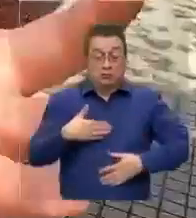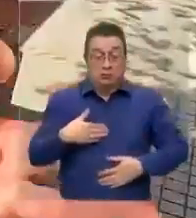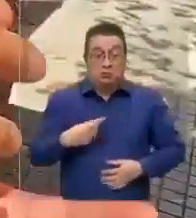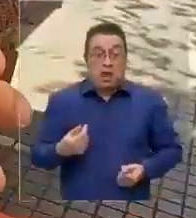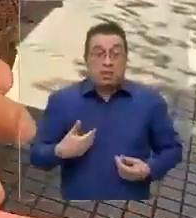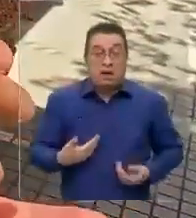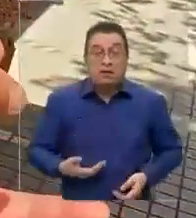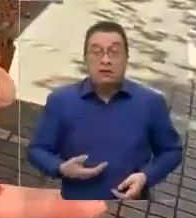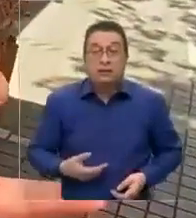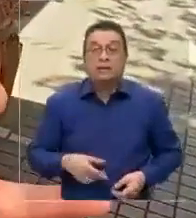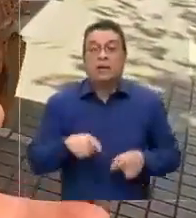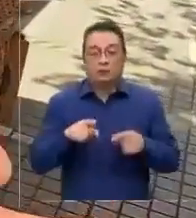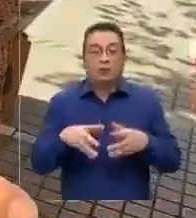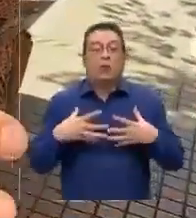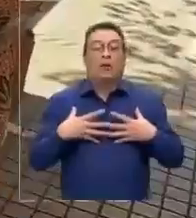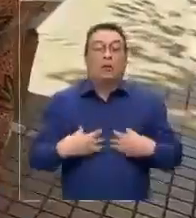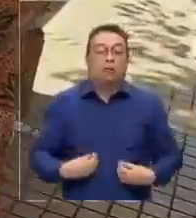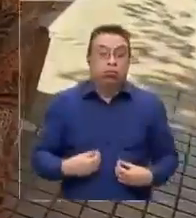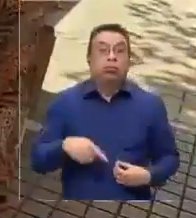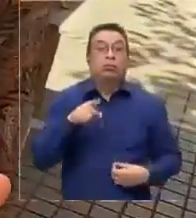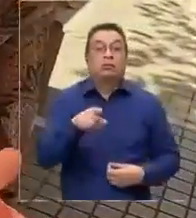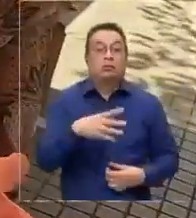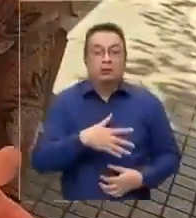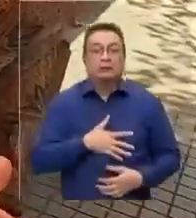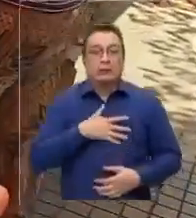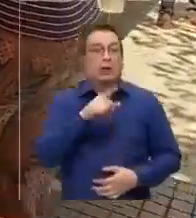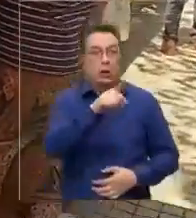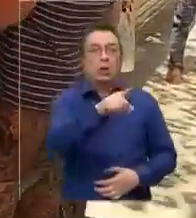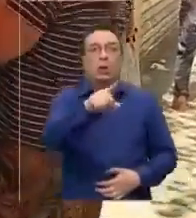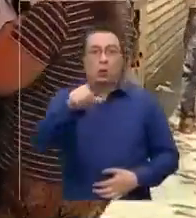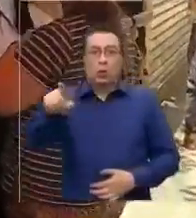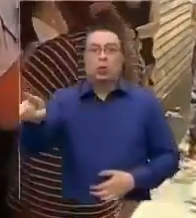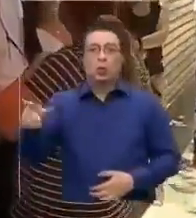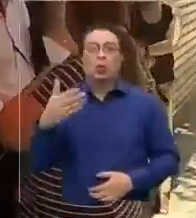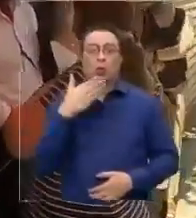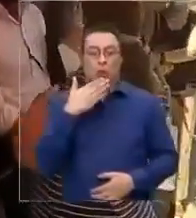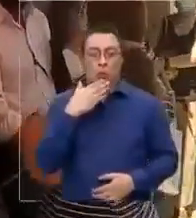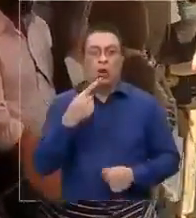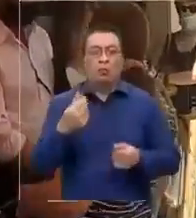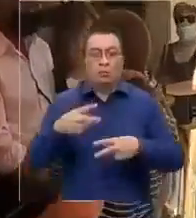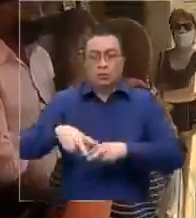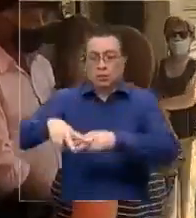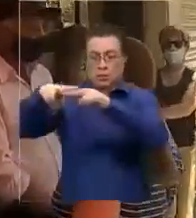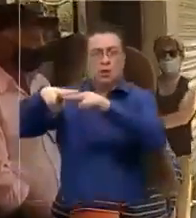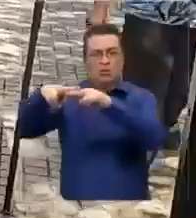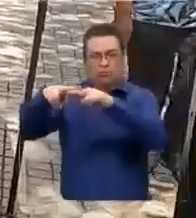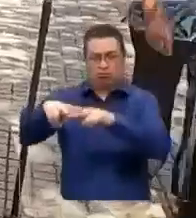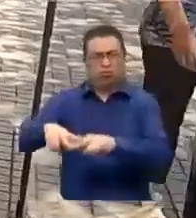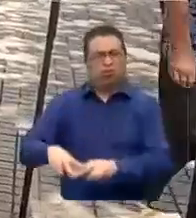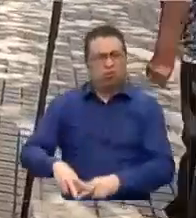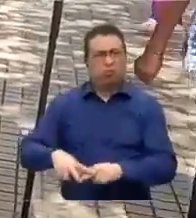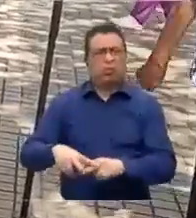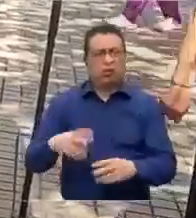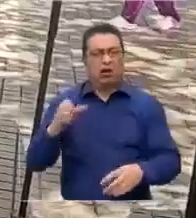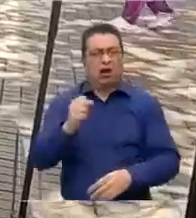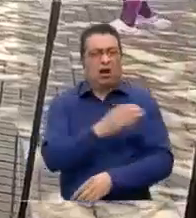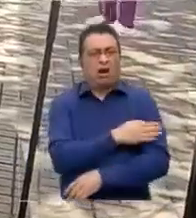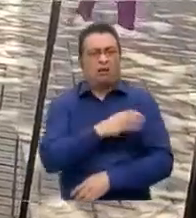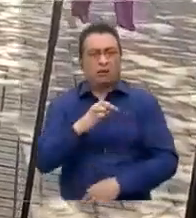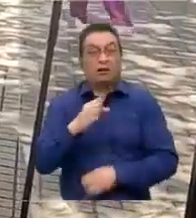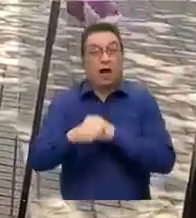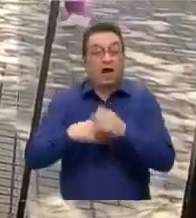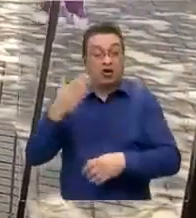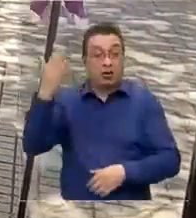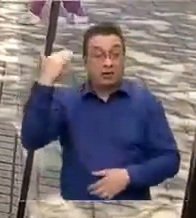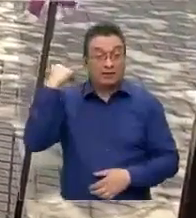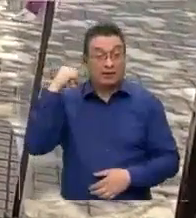dinero. Seguramente la frustración de Jorge la sienten muchas personas que han visto una caída en sus ahorros previsionales. Eso sí, si el año pasado fueron